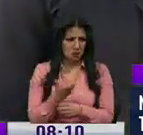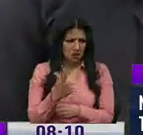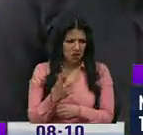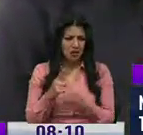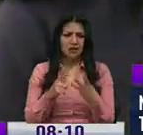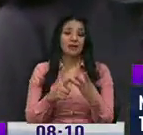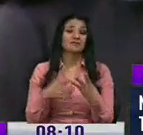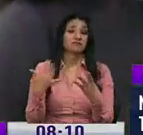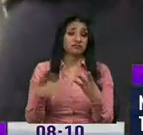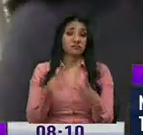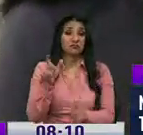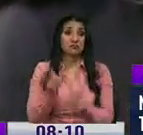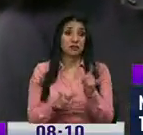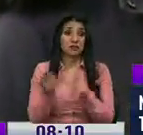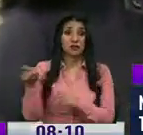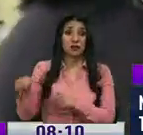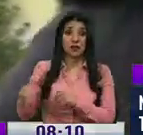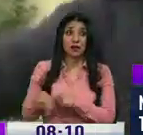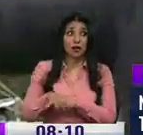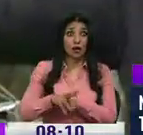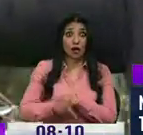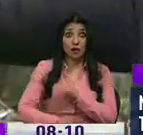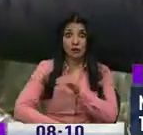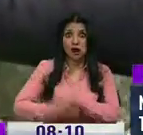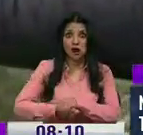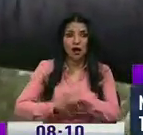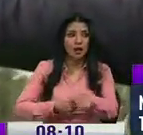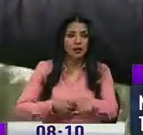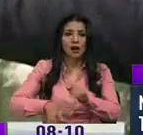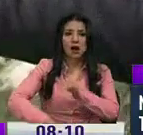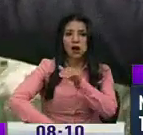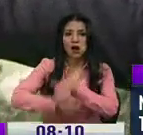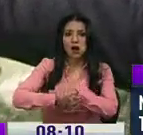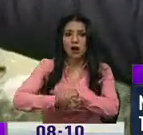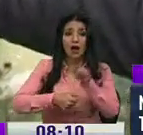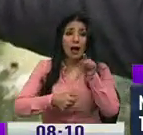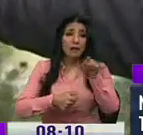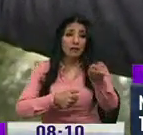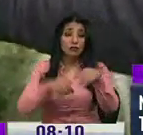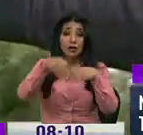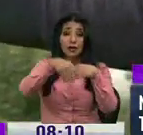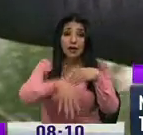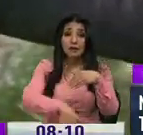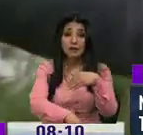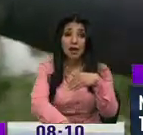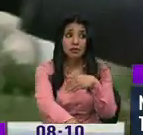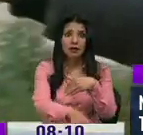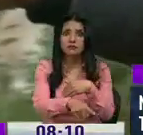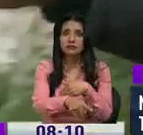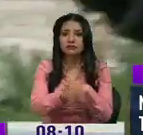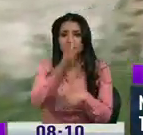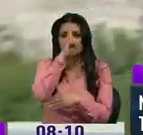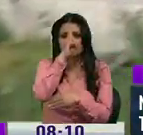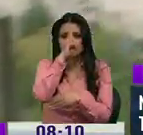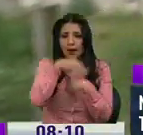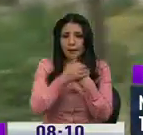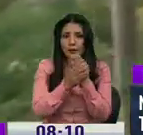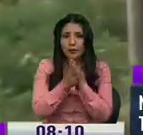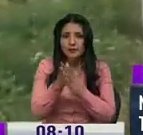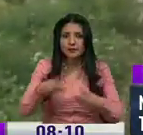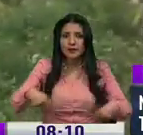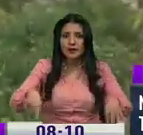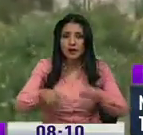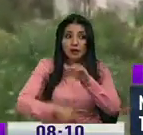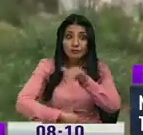peligrosidad también. Hay gente que baja robando y se esconde. Como usted puede ver, al fondo es quebrada y entonces la gente baja robando y se